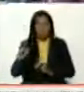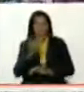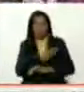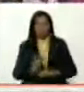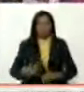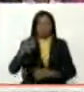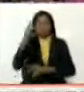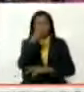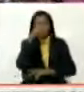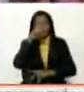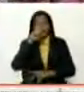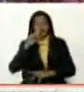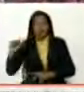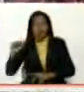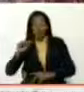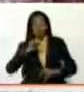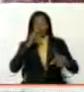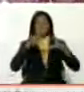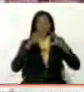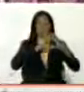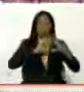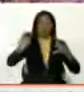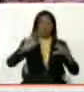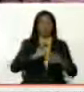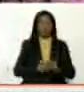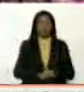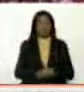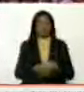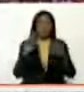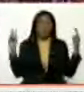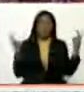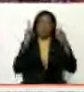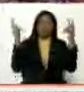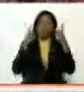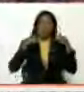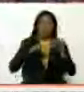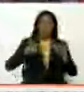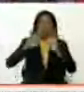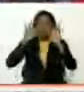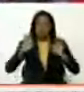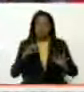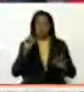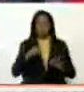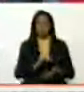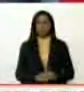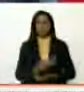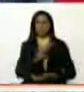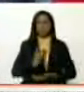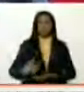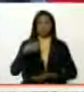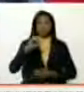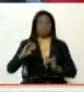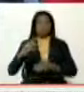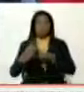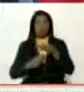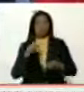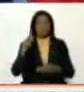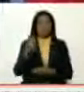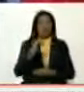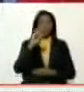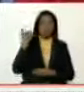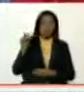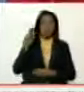tercer aniversario del carné de la patria en victoria. Efectivamente, presidente, usted creó el 1 de junio del